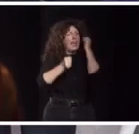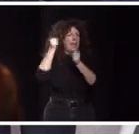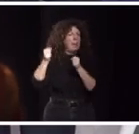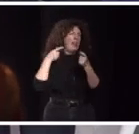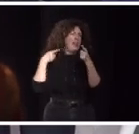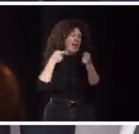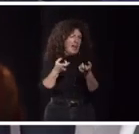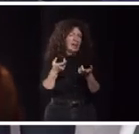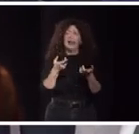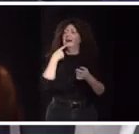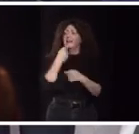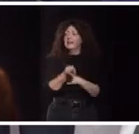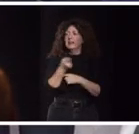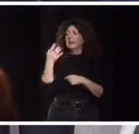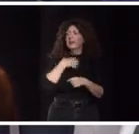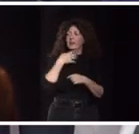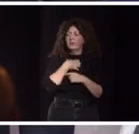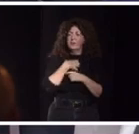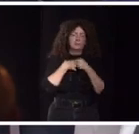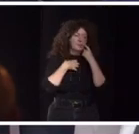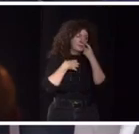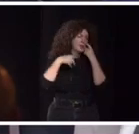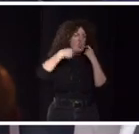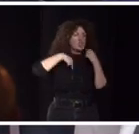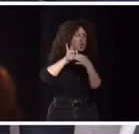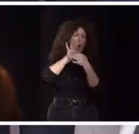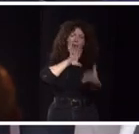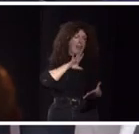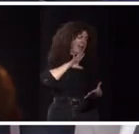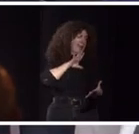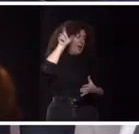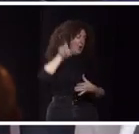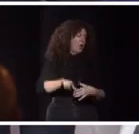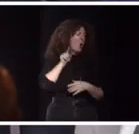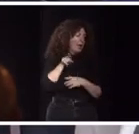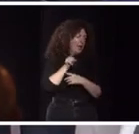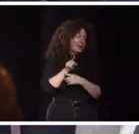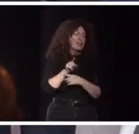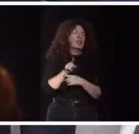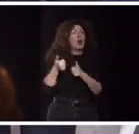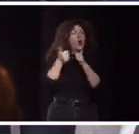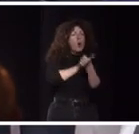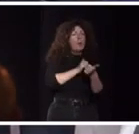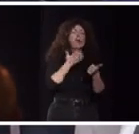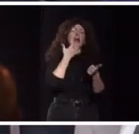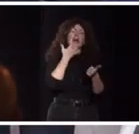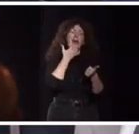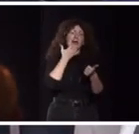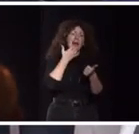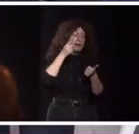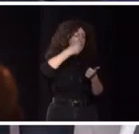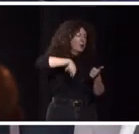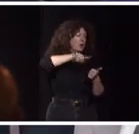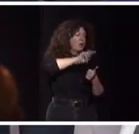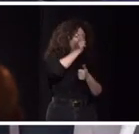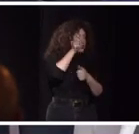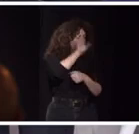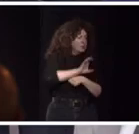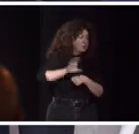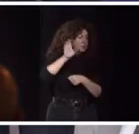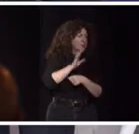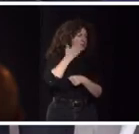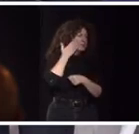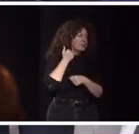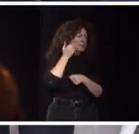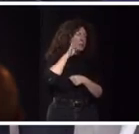tener absolutamente nada que ver con él. Sigamos el ejemplo de los sindicatos belgas que han dicho